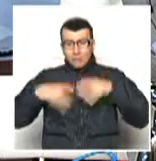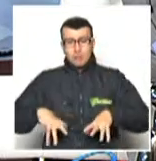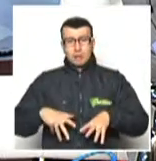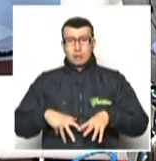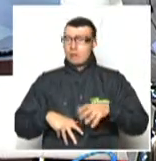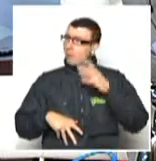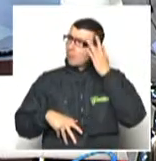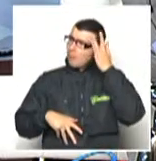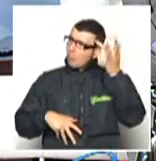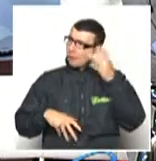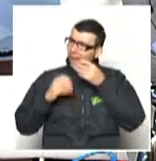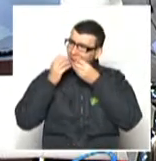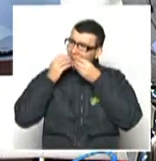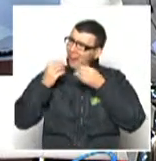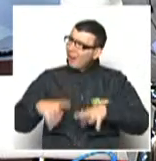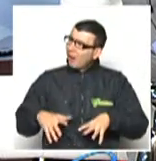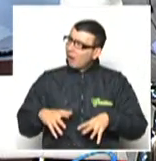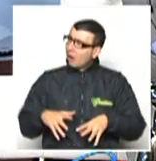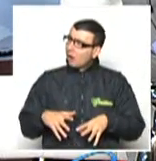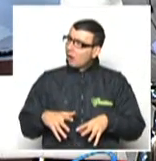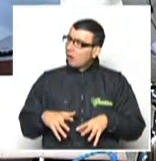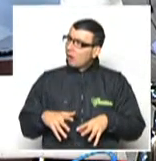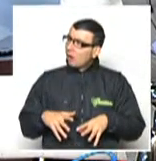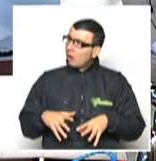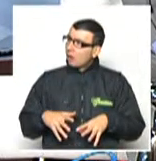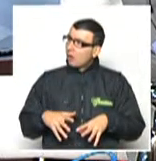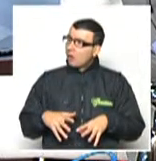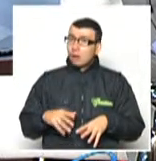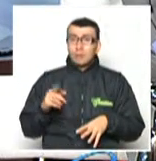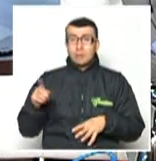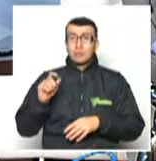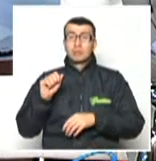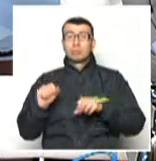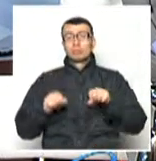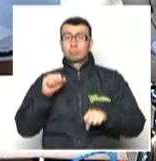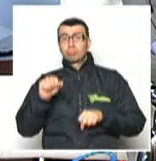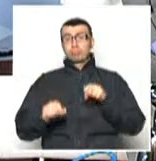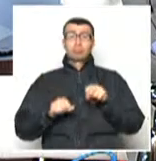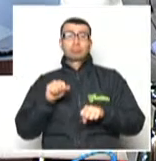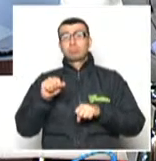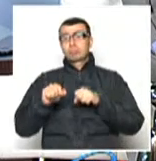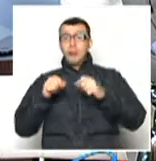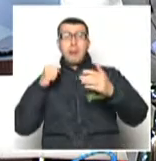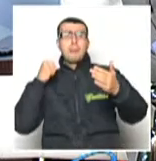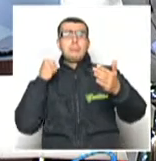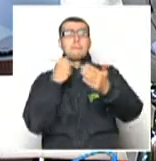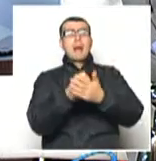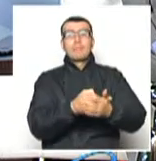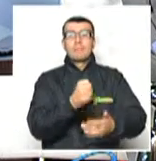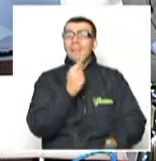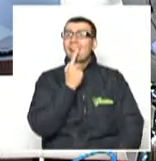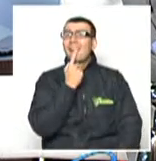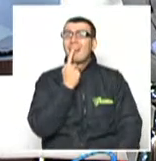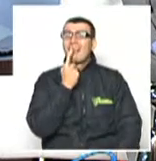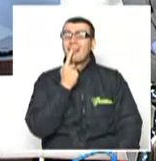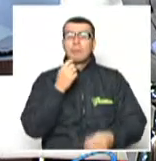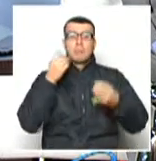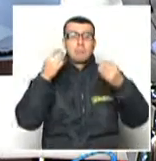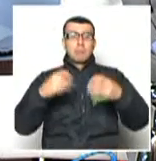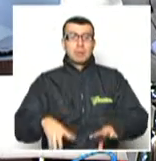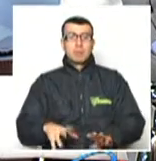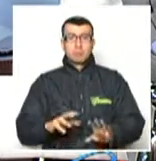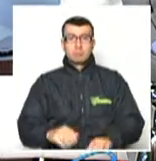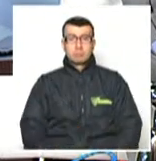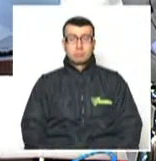qué la perdió? Él se chocó en una bicicleta contra un poste y se quebró los dos dientes de adelante. Sí. Y ahí para allá